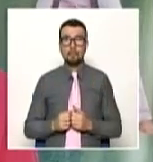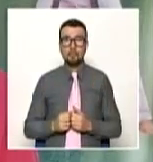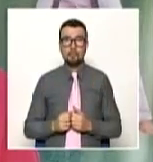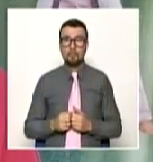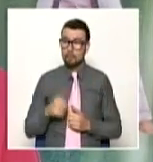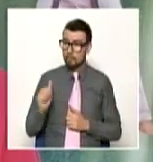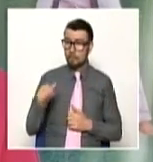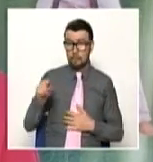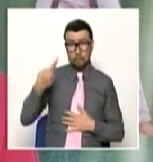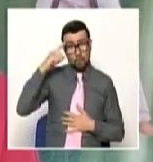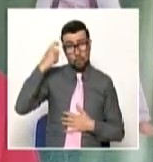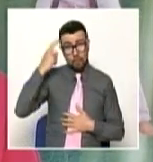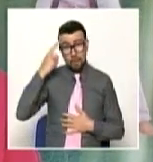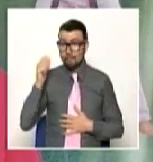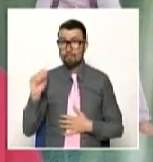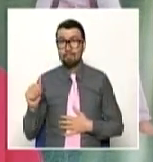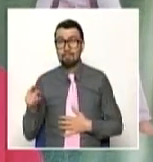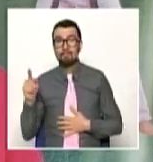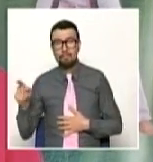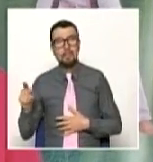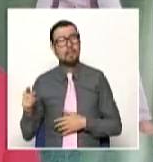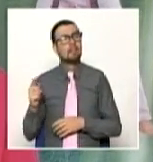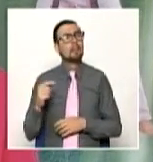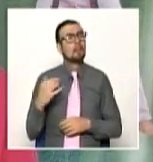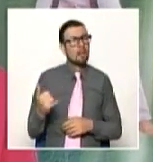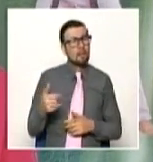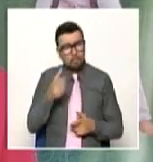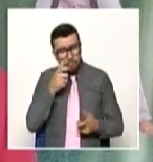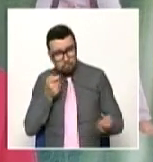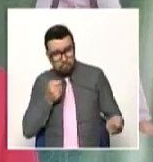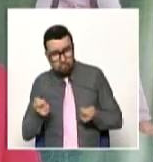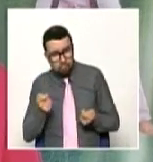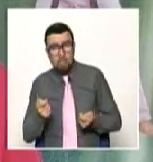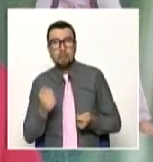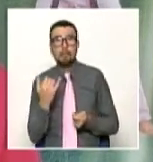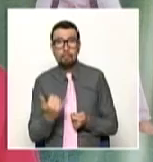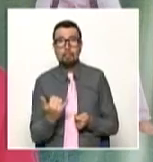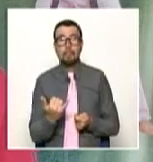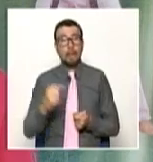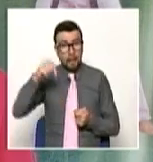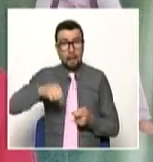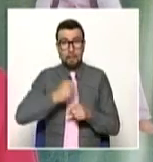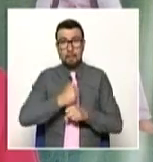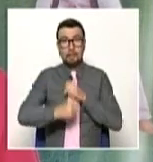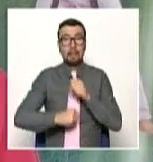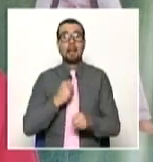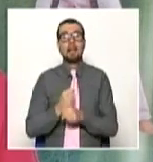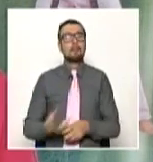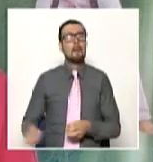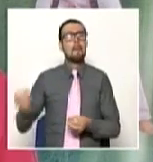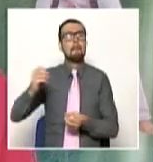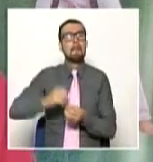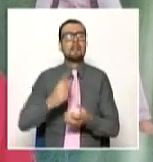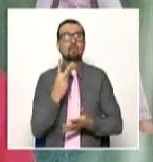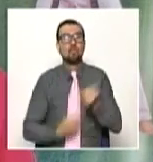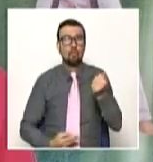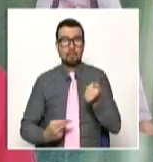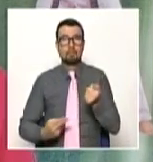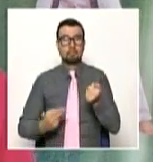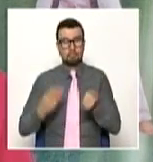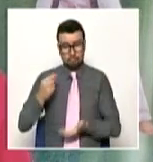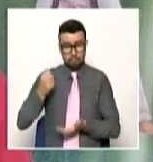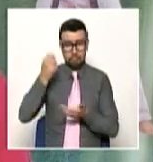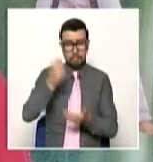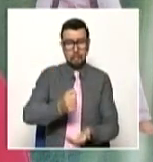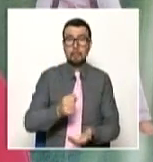nuestro gobernador, el doctor Ricardo Gómez, vio el ejercicio el año pasado del Campamento Nacional y este año le inyectó el doble de presupuesto, gracias